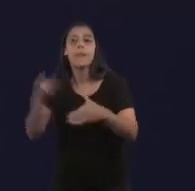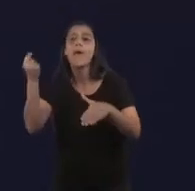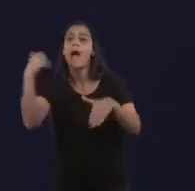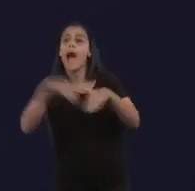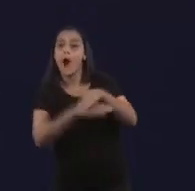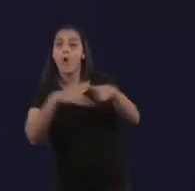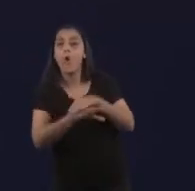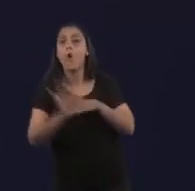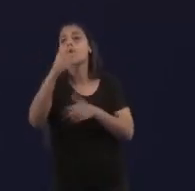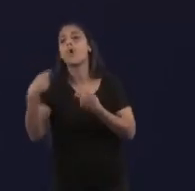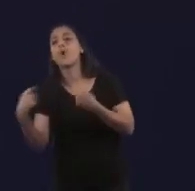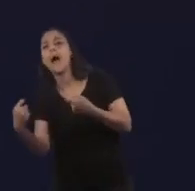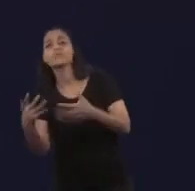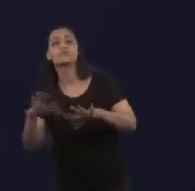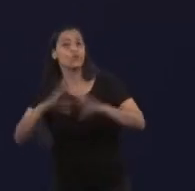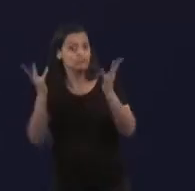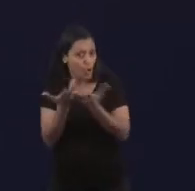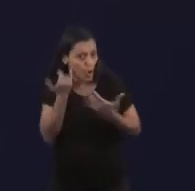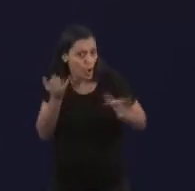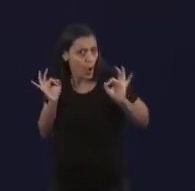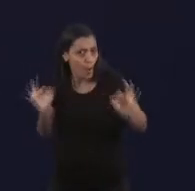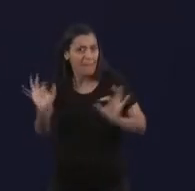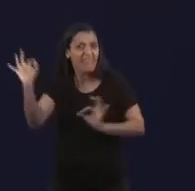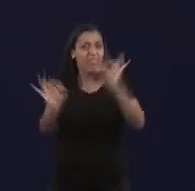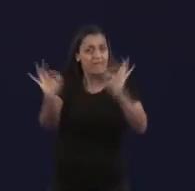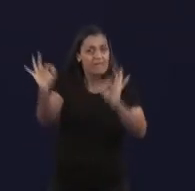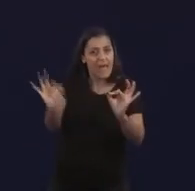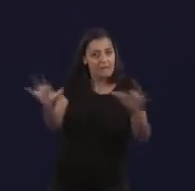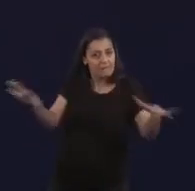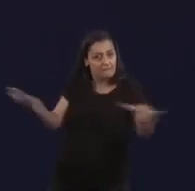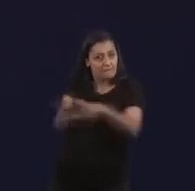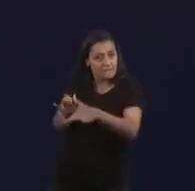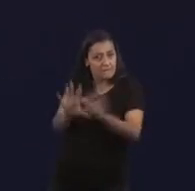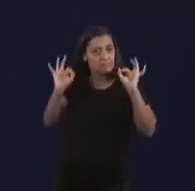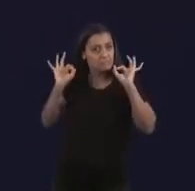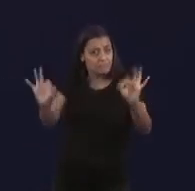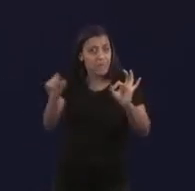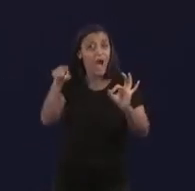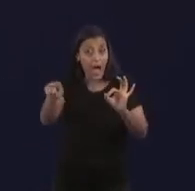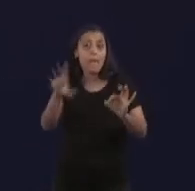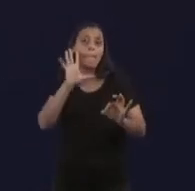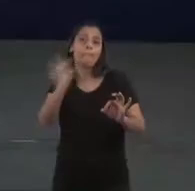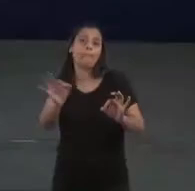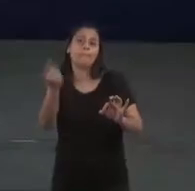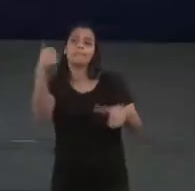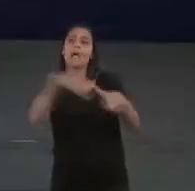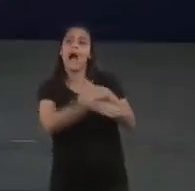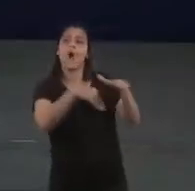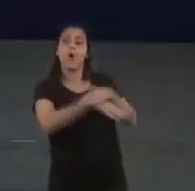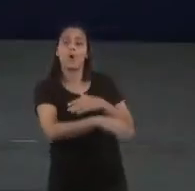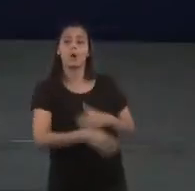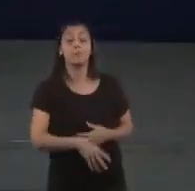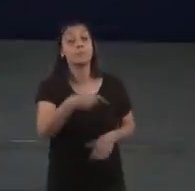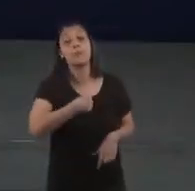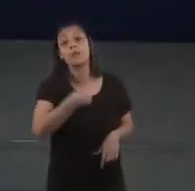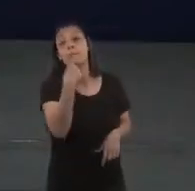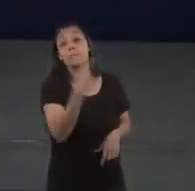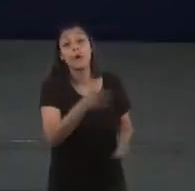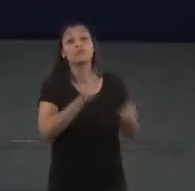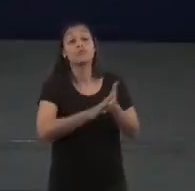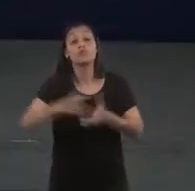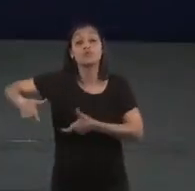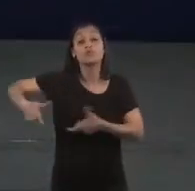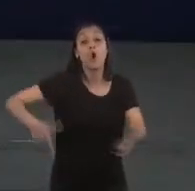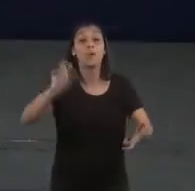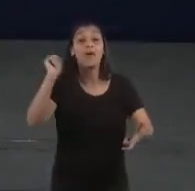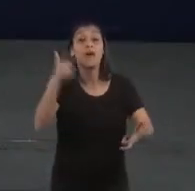uno está hasta con centavos, digo, ahí está el ahorro de la... En el mismo sentido le pregunté por el gasoducto, como